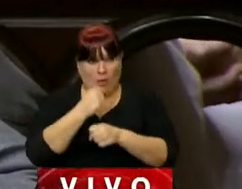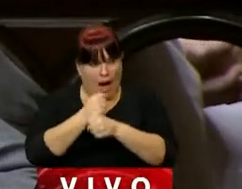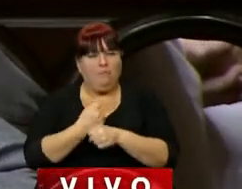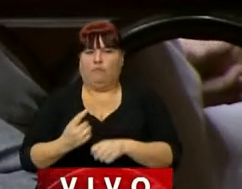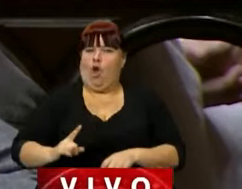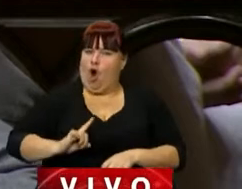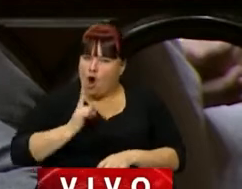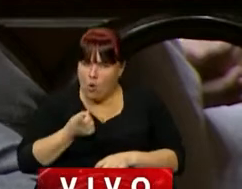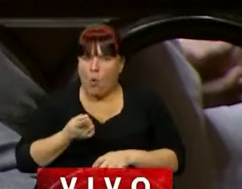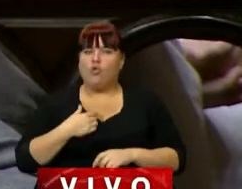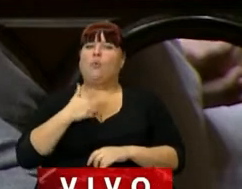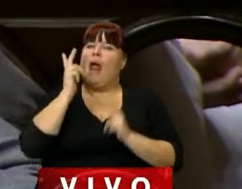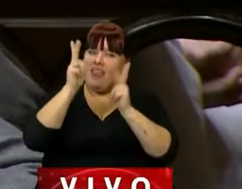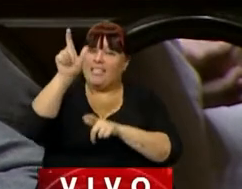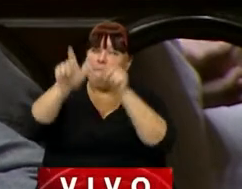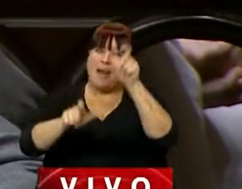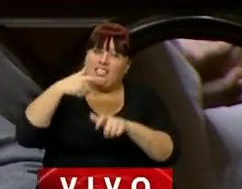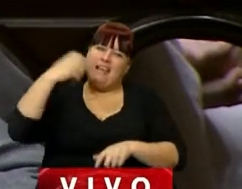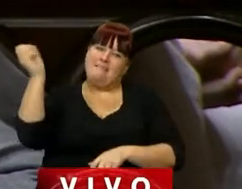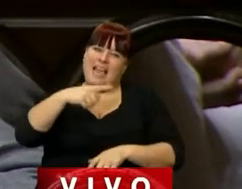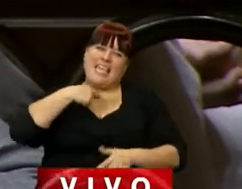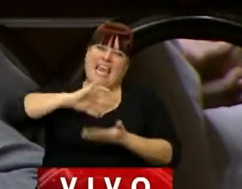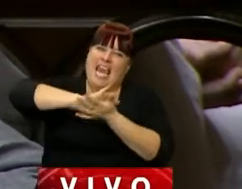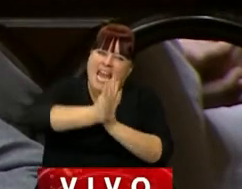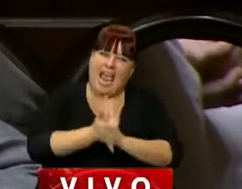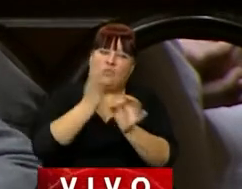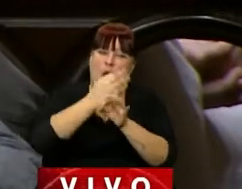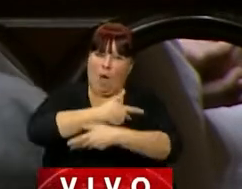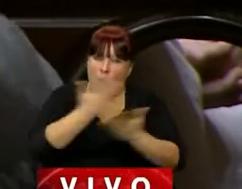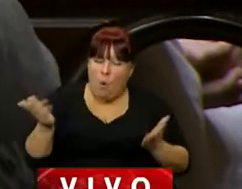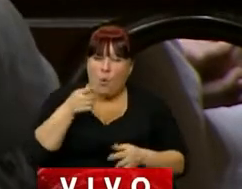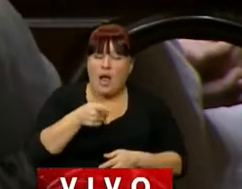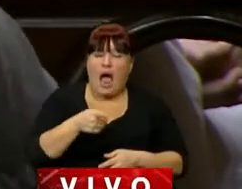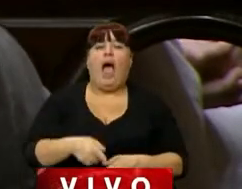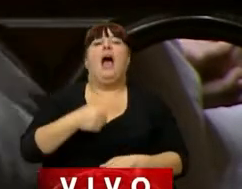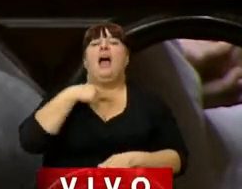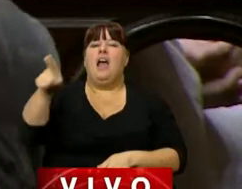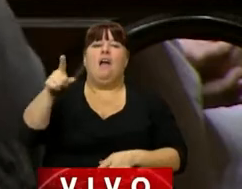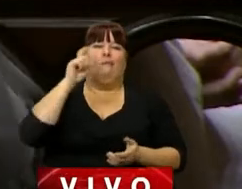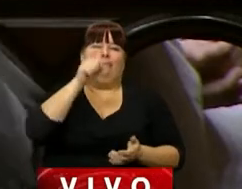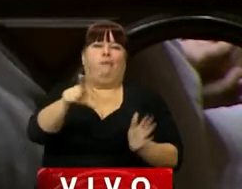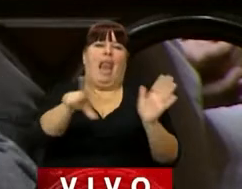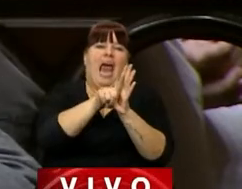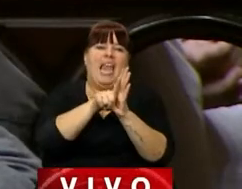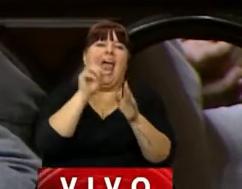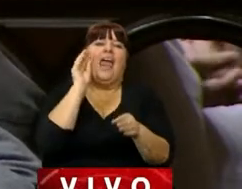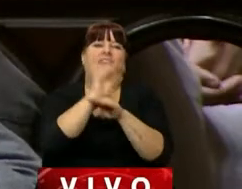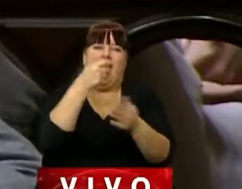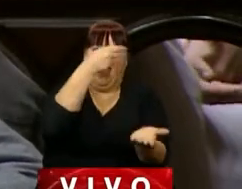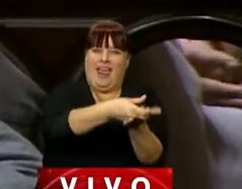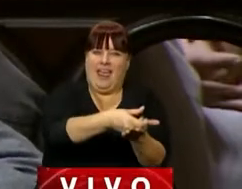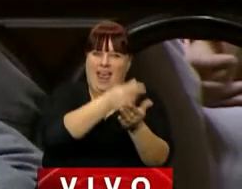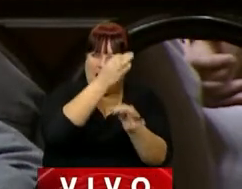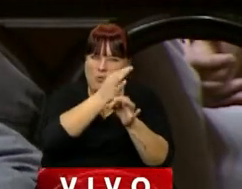el orgullo de decirle a los que quisieron pisotear la escuela pública incumpliendo la ley de